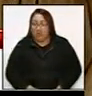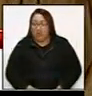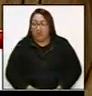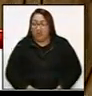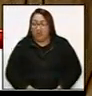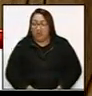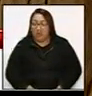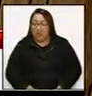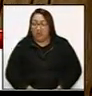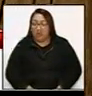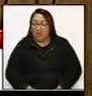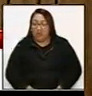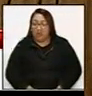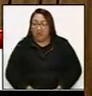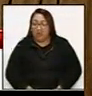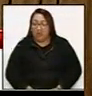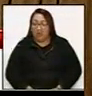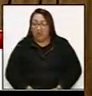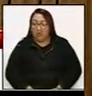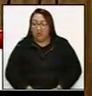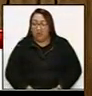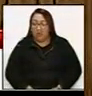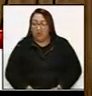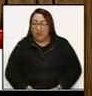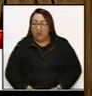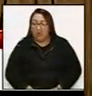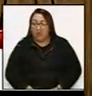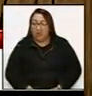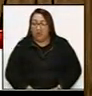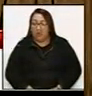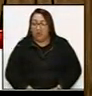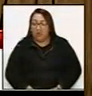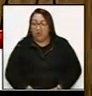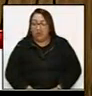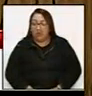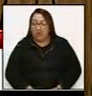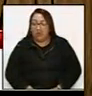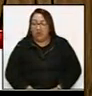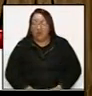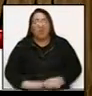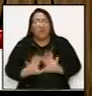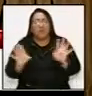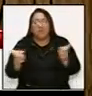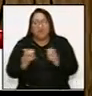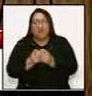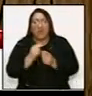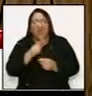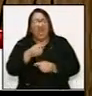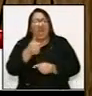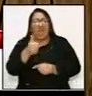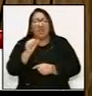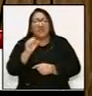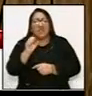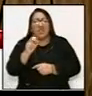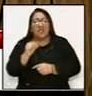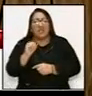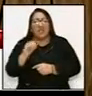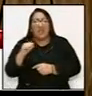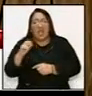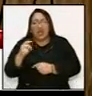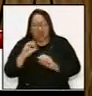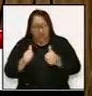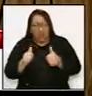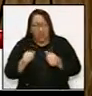vamos a exponer. Es absurdo, ¿cómo va a haber asesinato cuando hay un suicidio de por medio? Pero concreto, presidente, está muy bien, convoquen